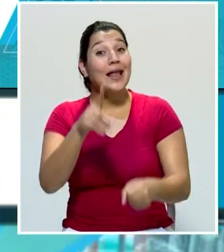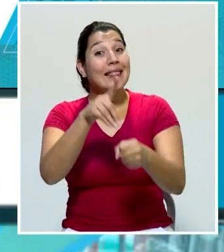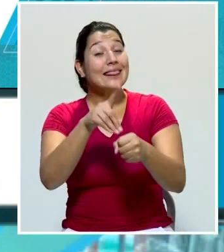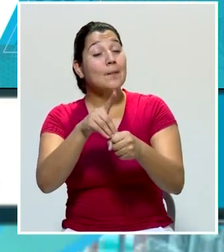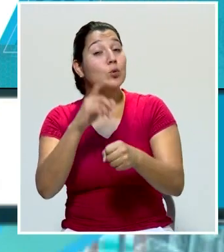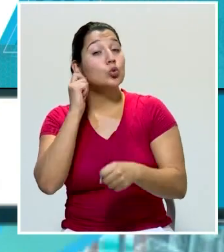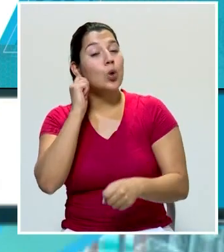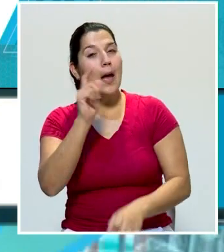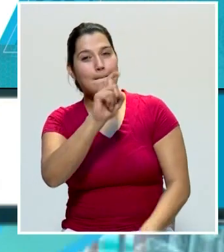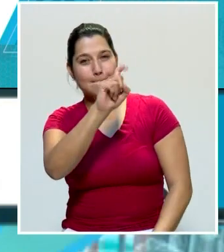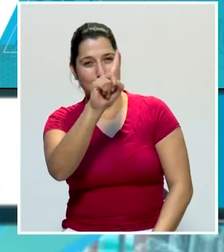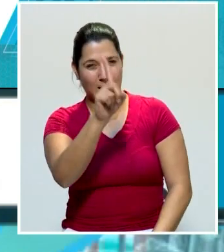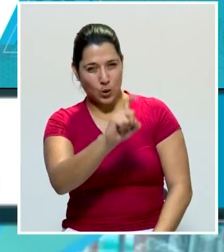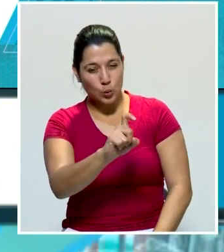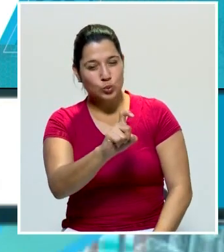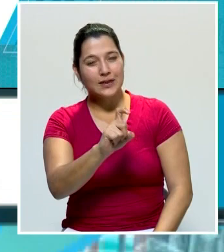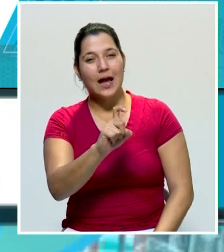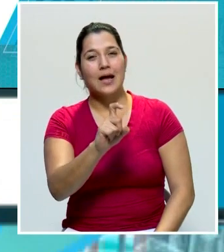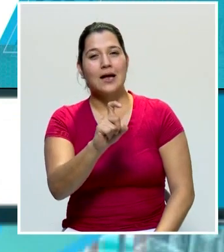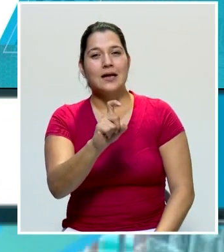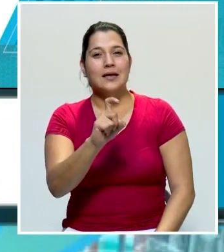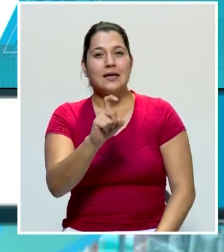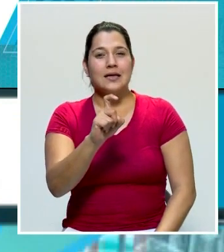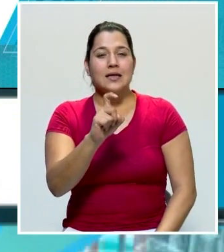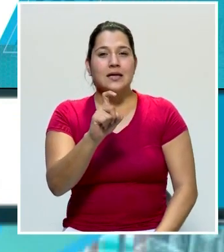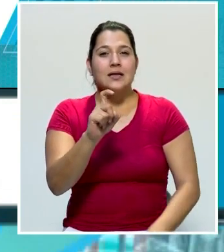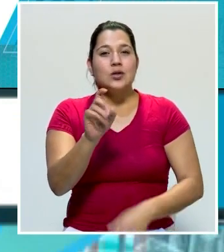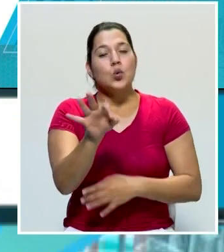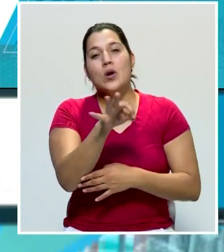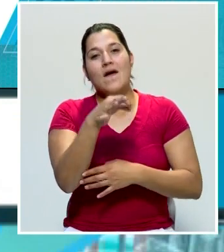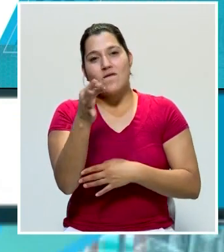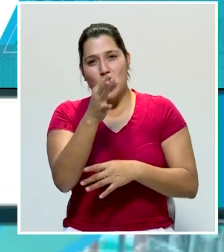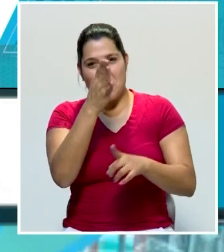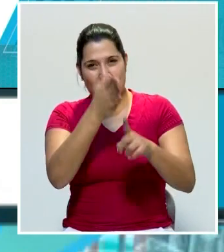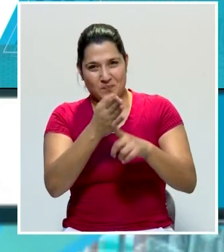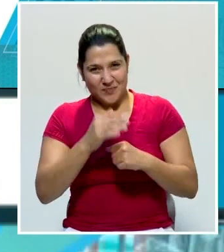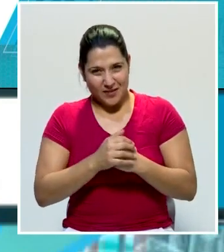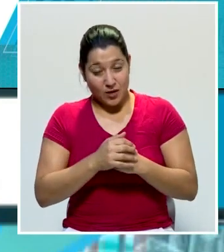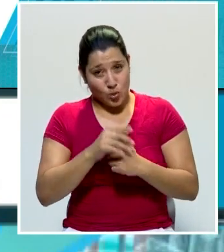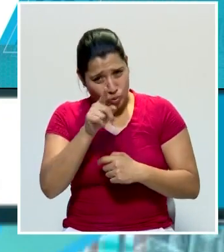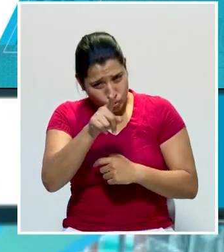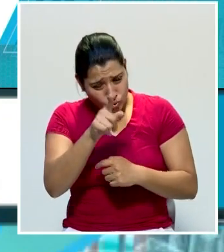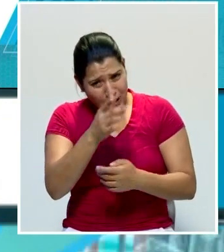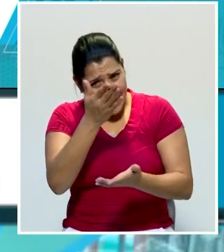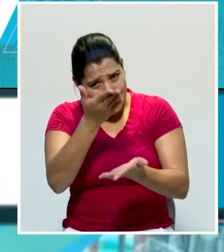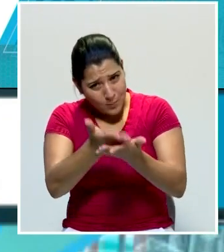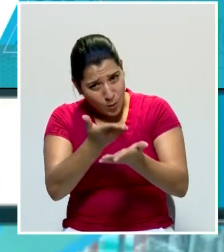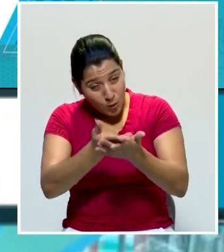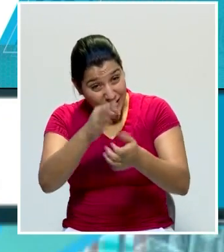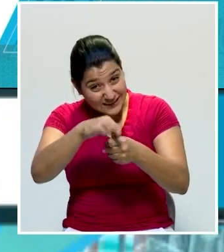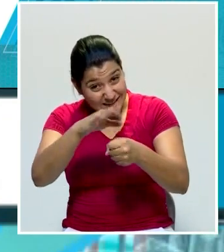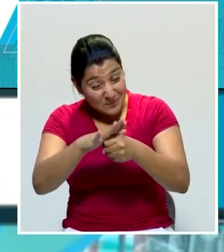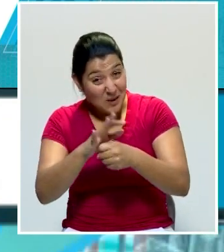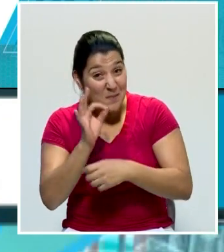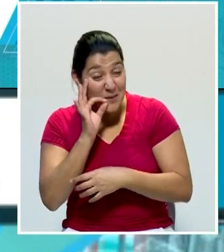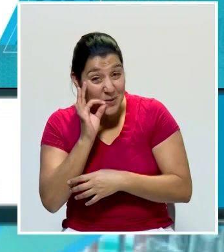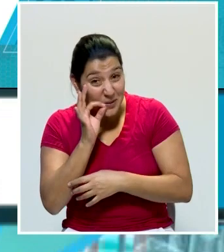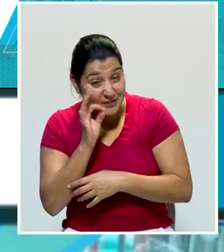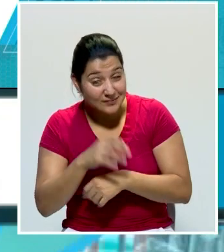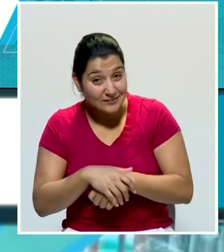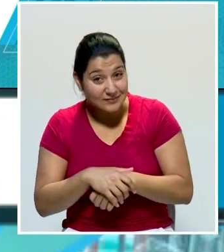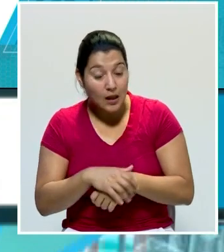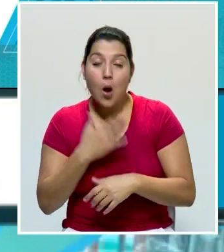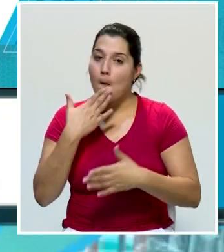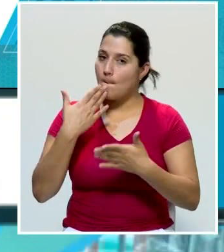la pregunta de una manera un poco socarrona se la planteo. ¿Usted propone sembrar marihuana?